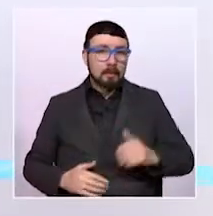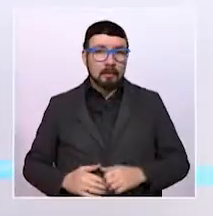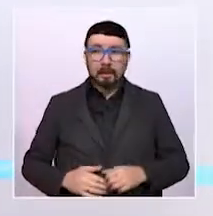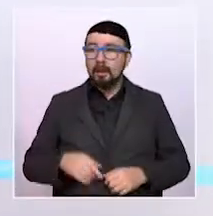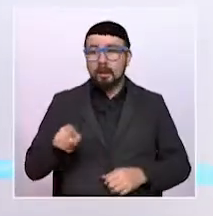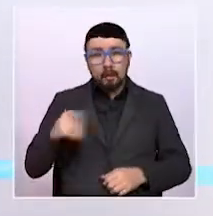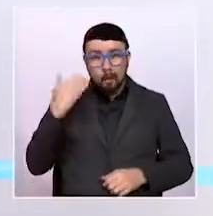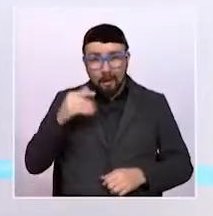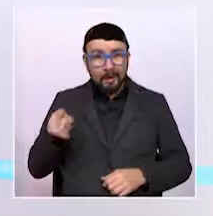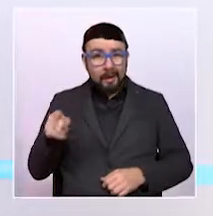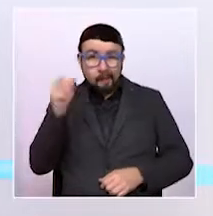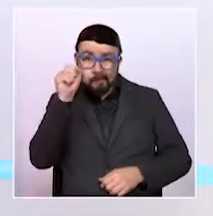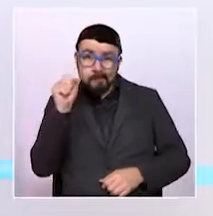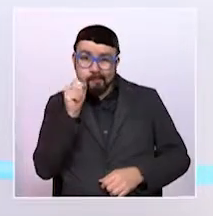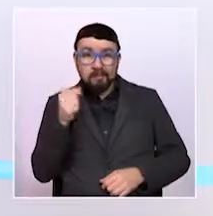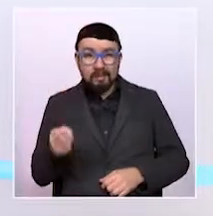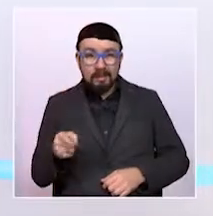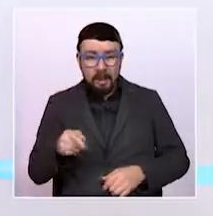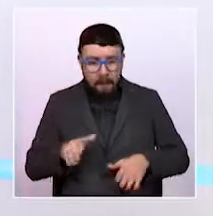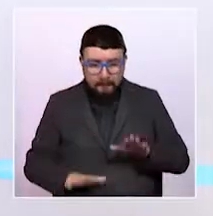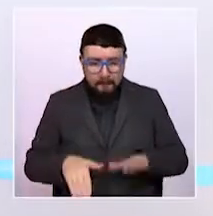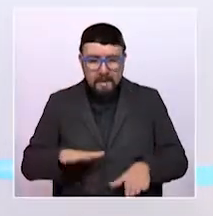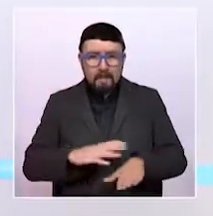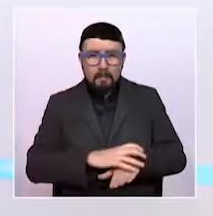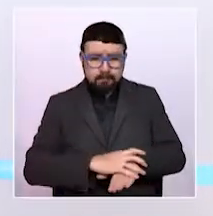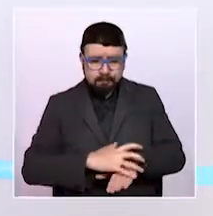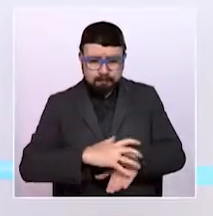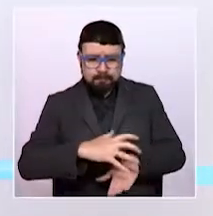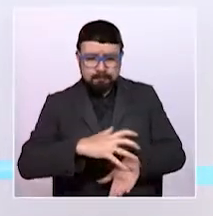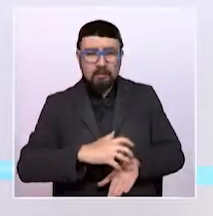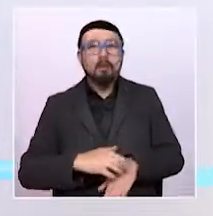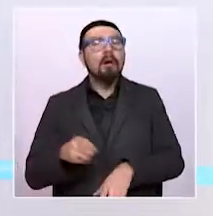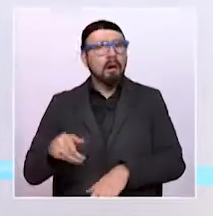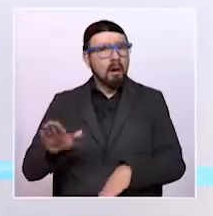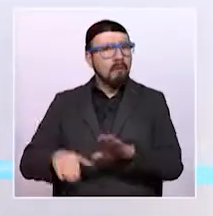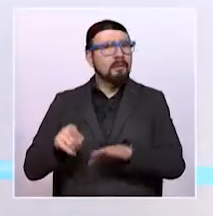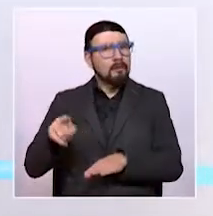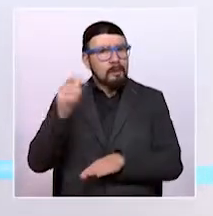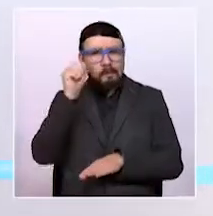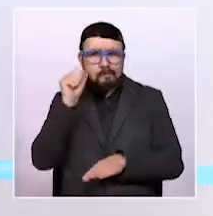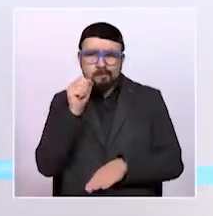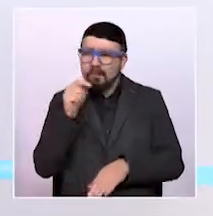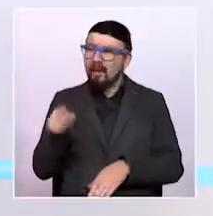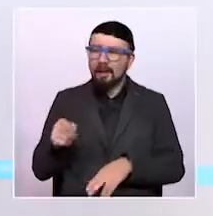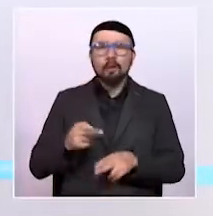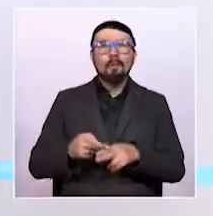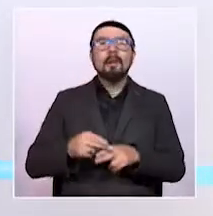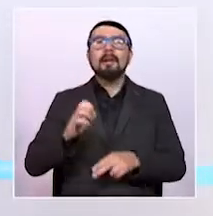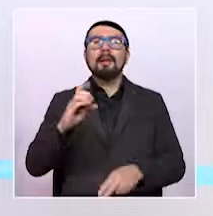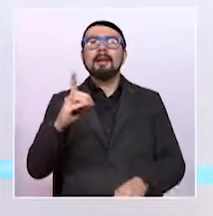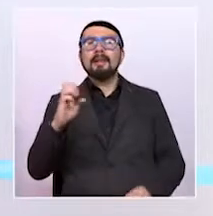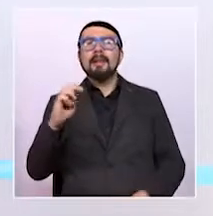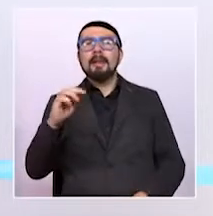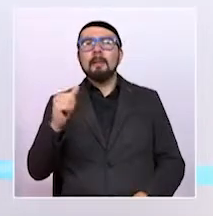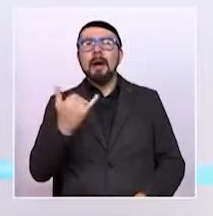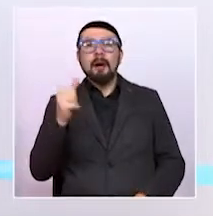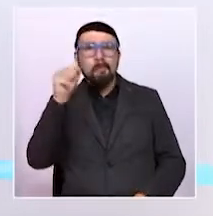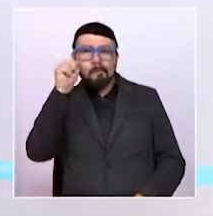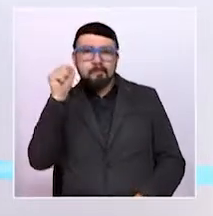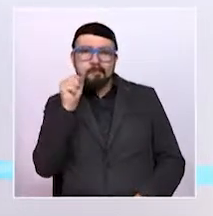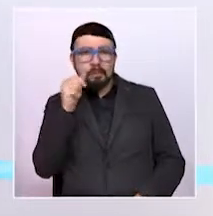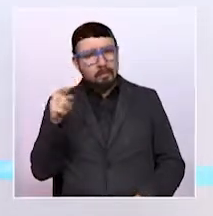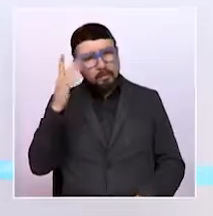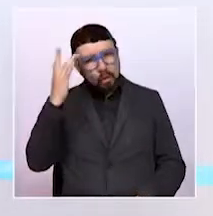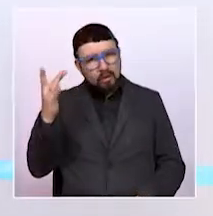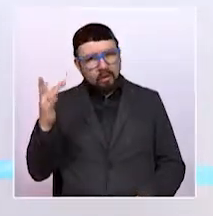los pies las pacientes normalmente en el embarazo tienen una cosa que llamamos edema gestacional porque sus vasitos tienden a